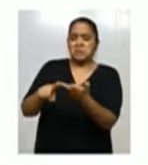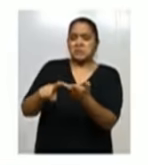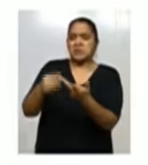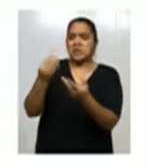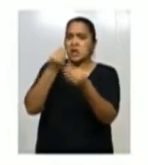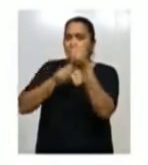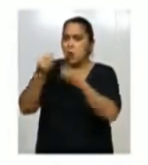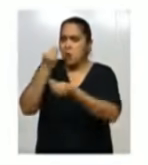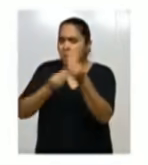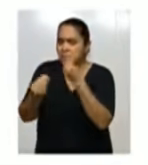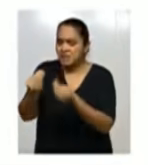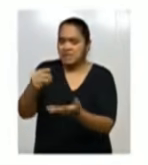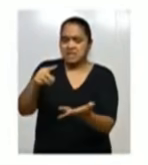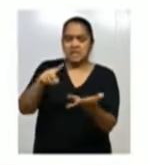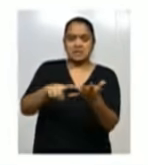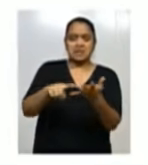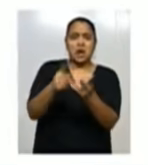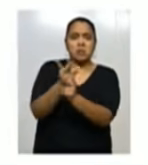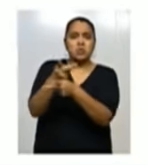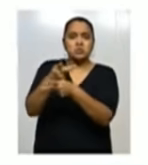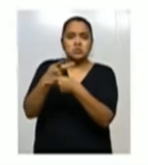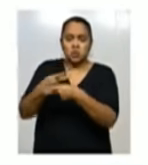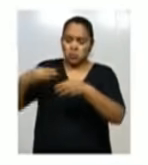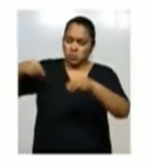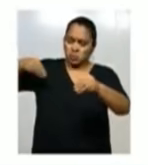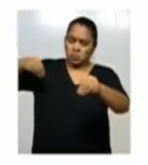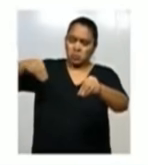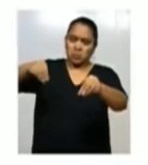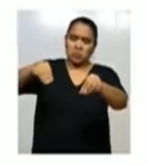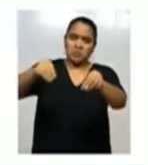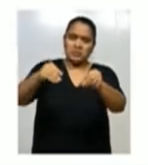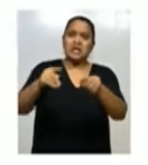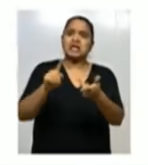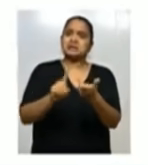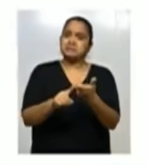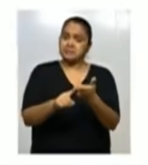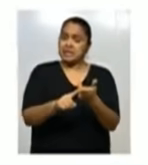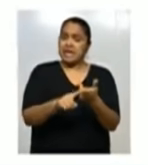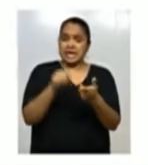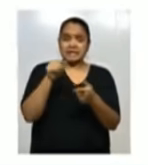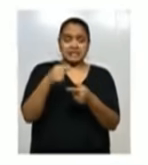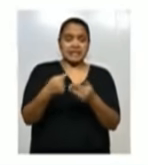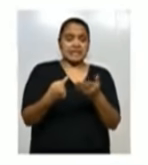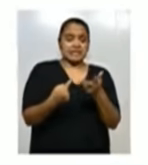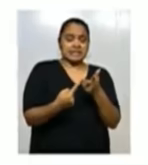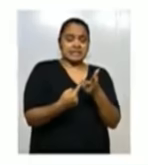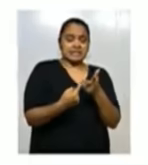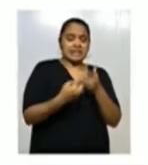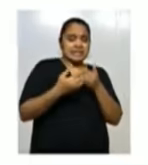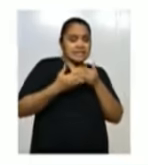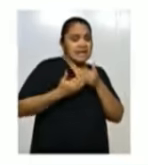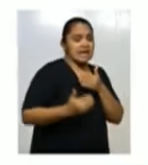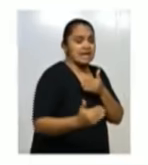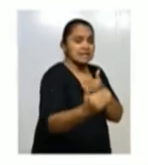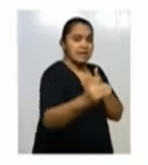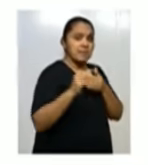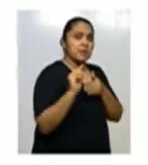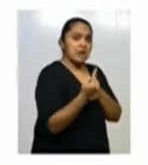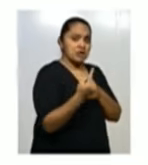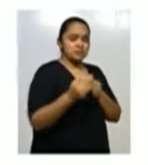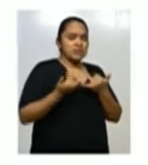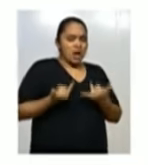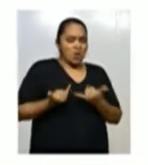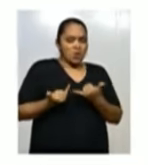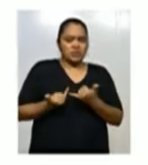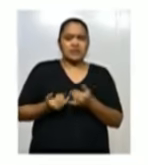temas agropecuarios. Y ellos nos dan una primera etapa, lo ponemos en verde porque aquí es algunas de estas ya están abiertas, pero hay otras, por ejemplo,